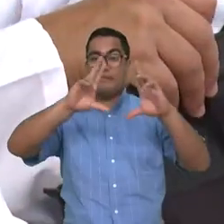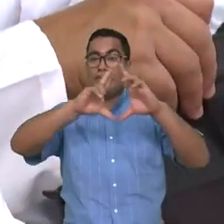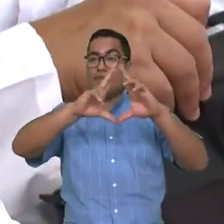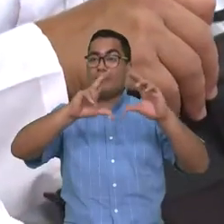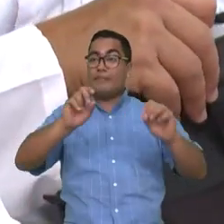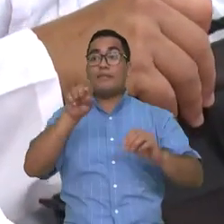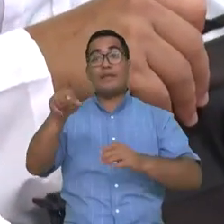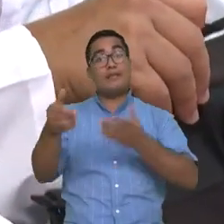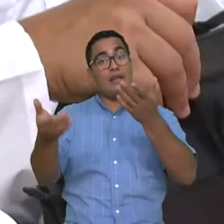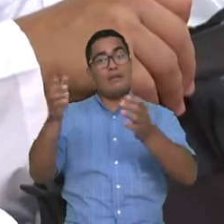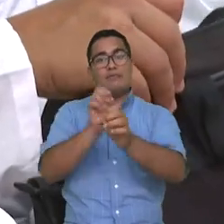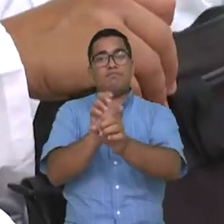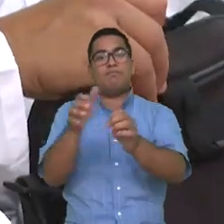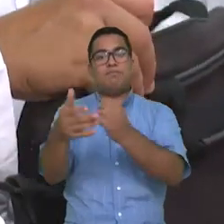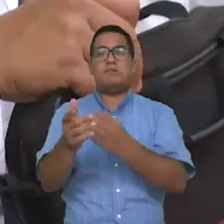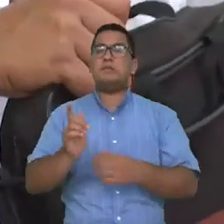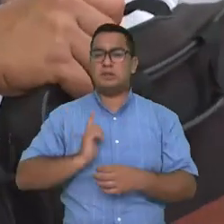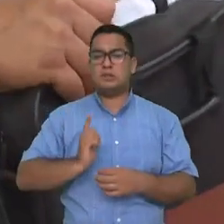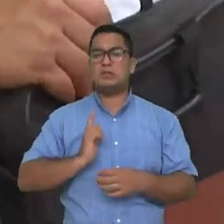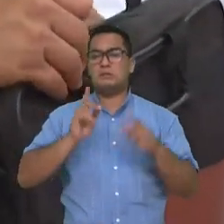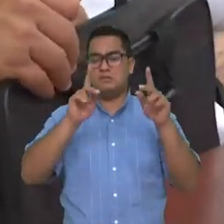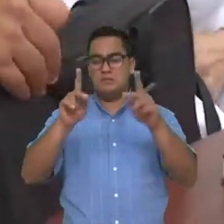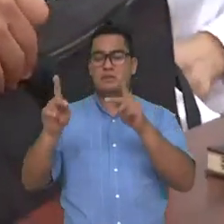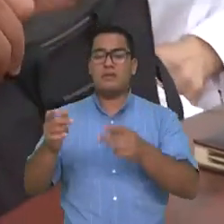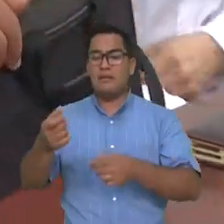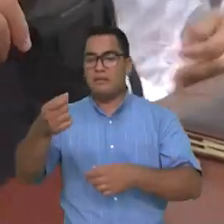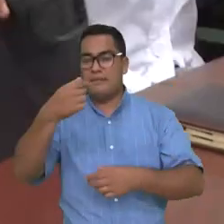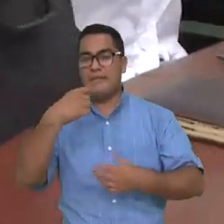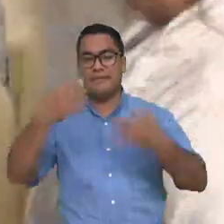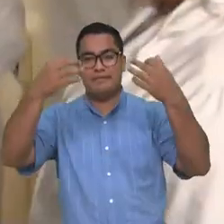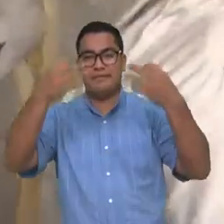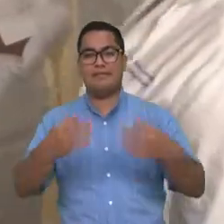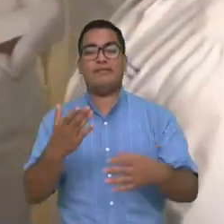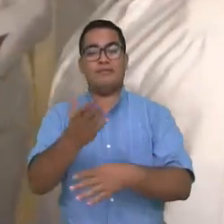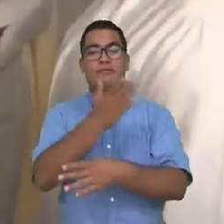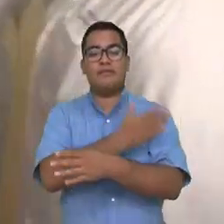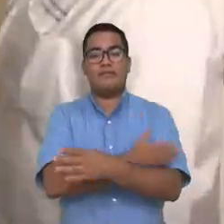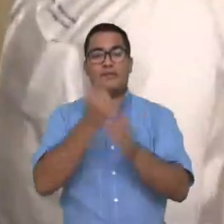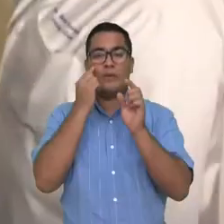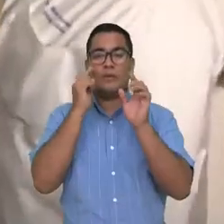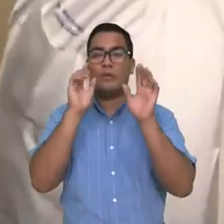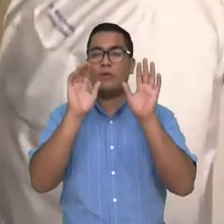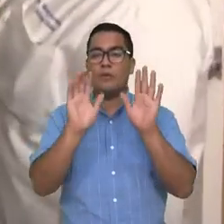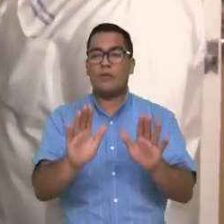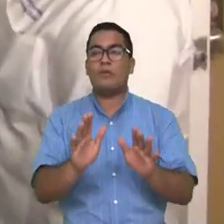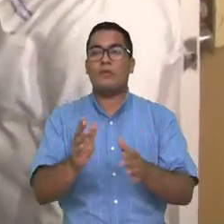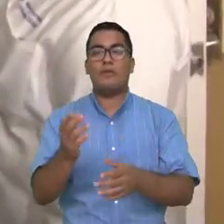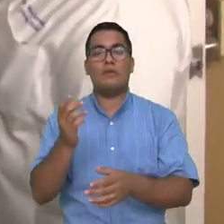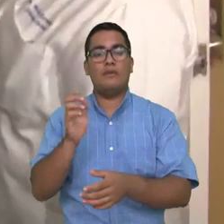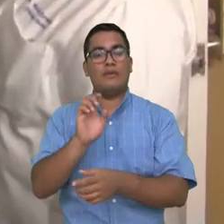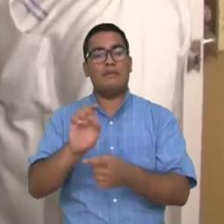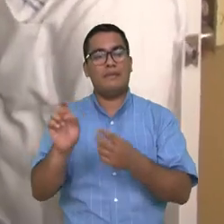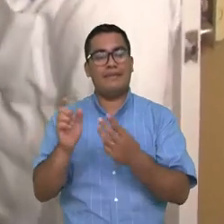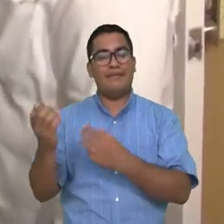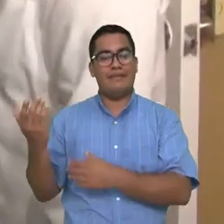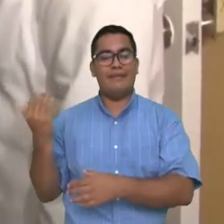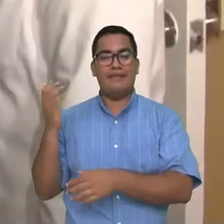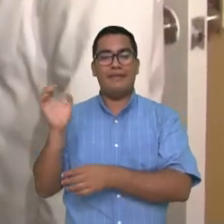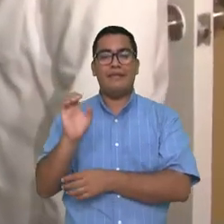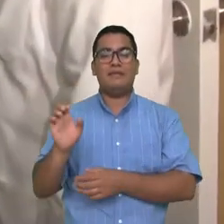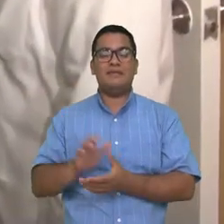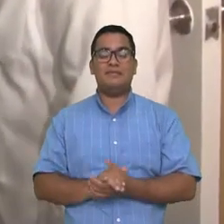contagios cuentan con los recursos y personal que se ha venido preparando para atender dichos casos desde el mes de enero. Y